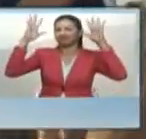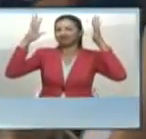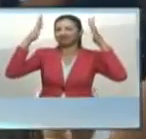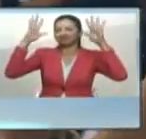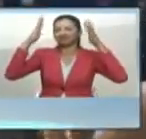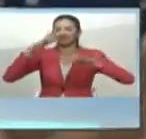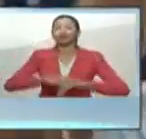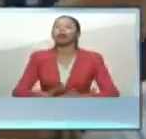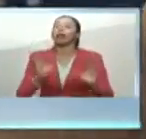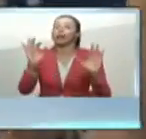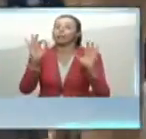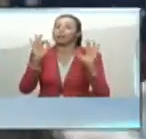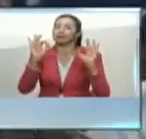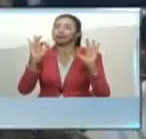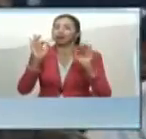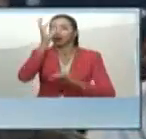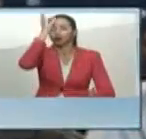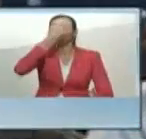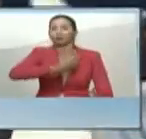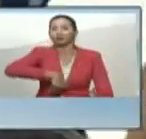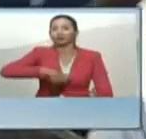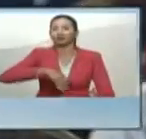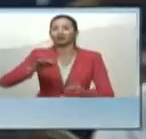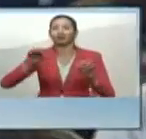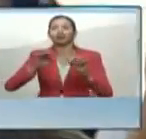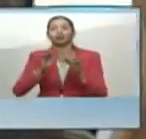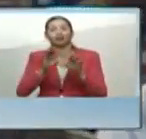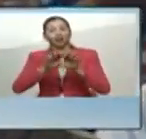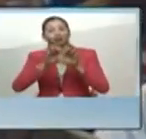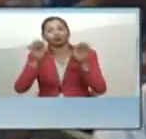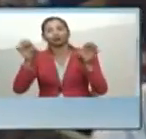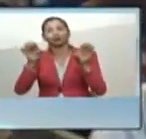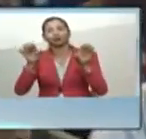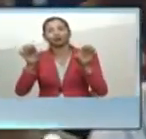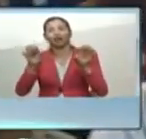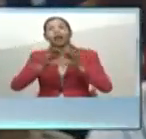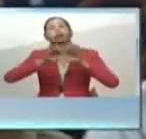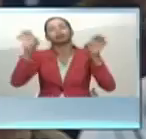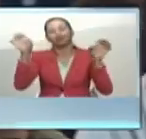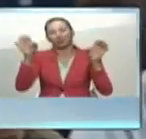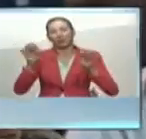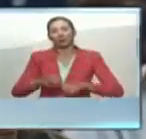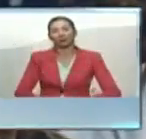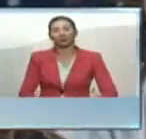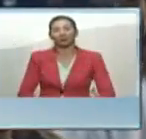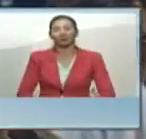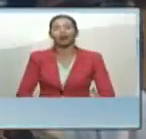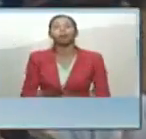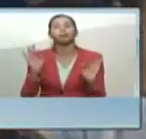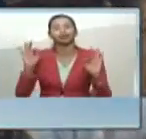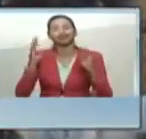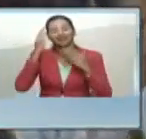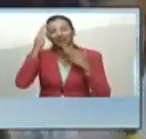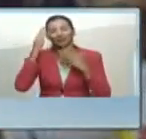Y en especial al Consejo Presidencial del Poder Popular Educativo.